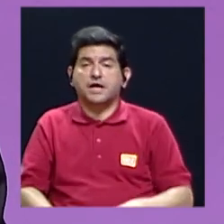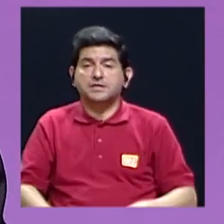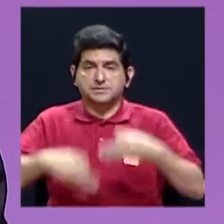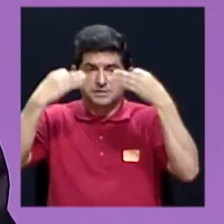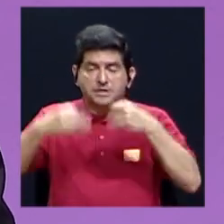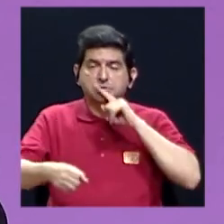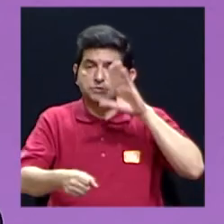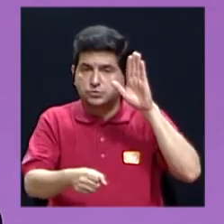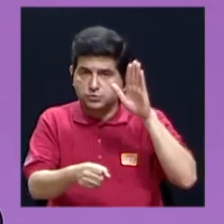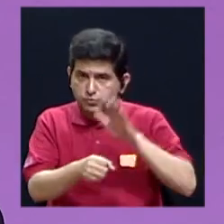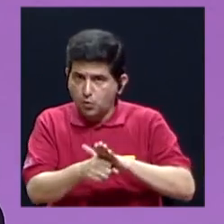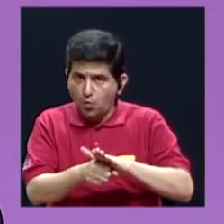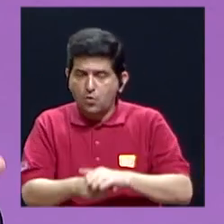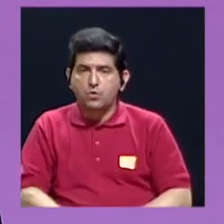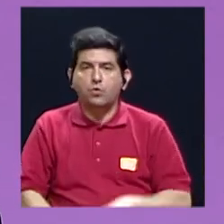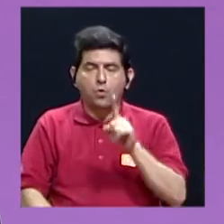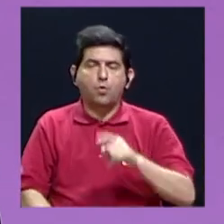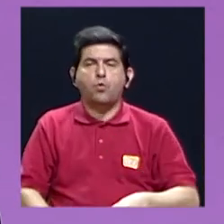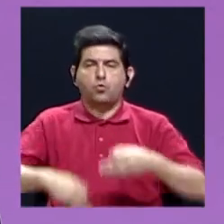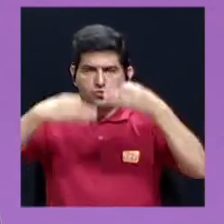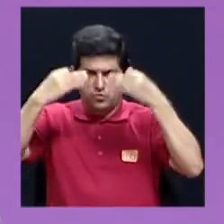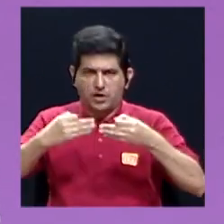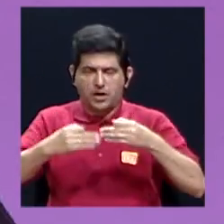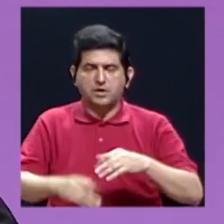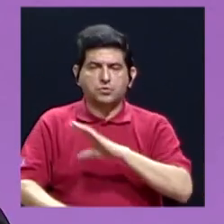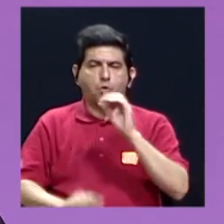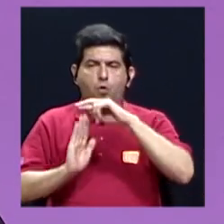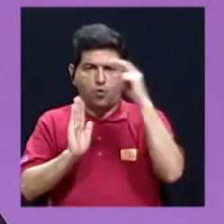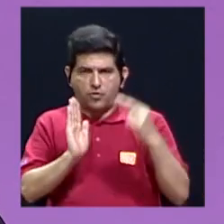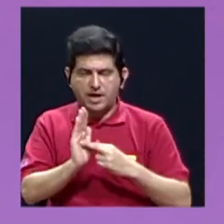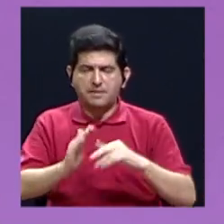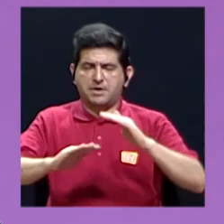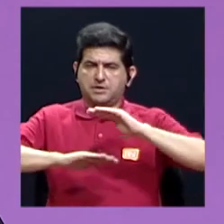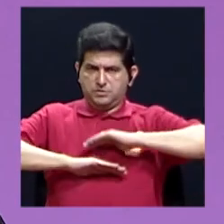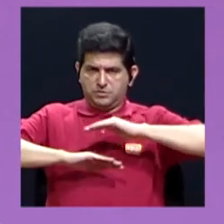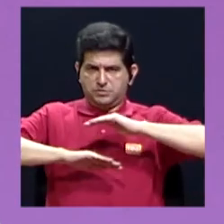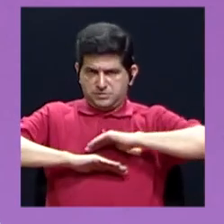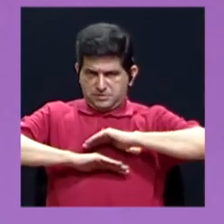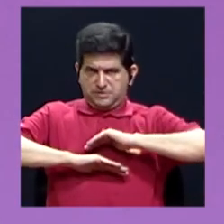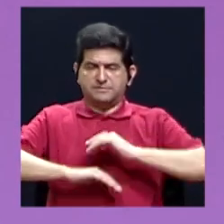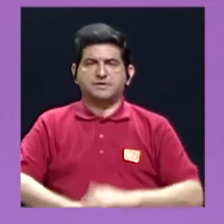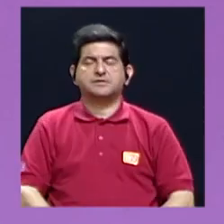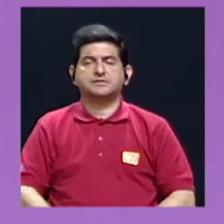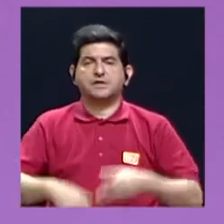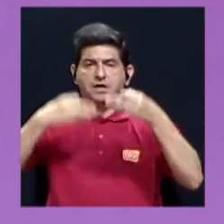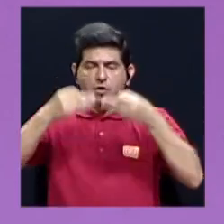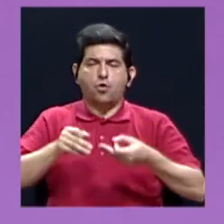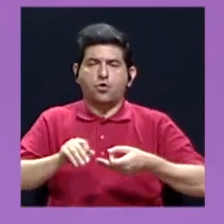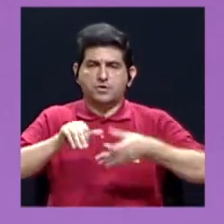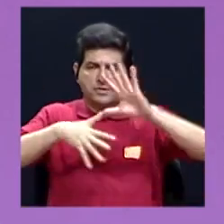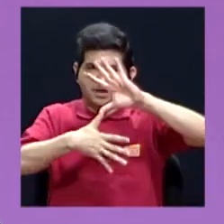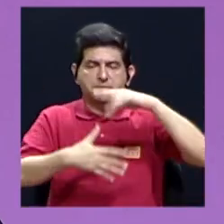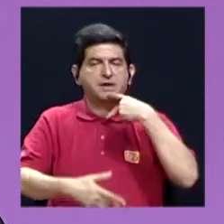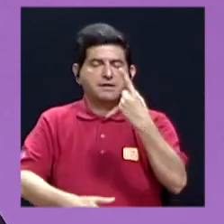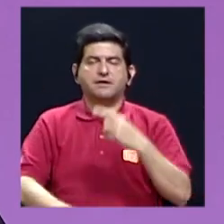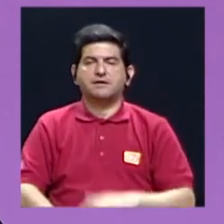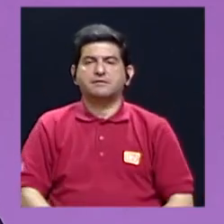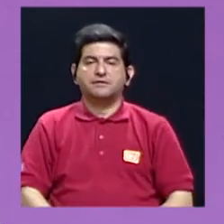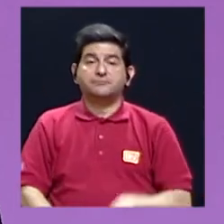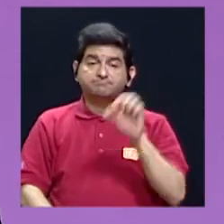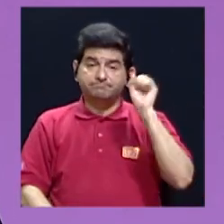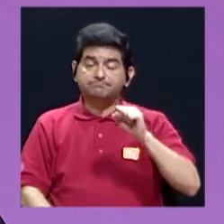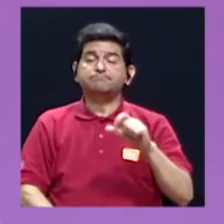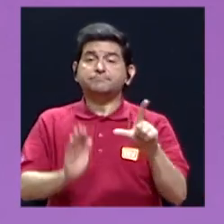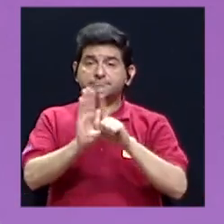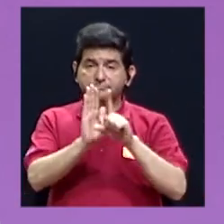de cumplimiento, un decreto, un reglamento que satisfaga lo que la Corte Interamericana indicó. De manera que esto, si es